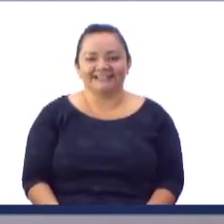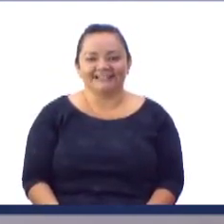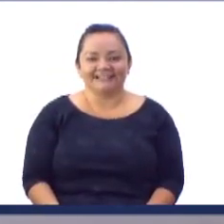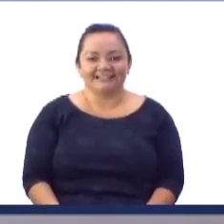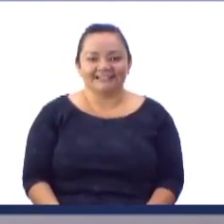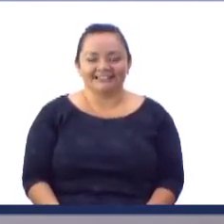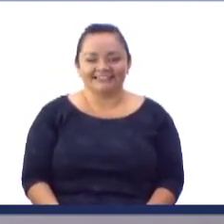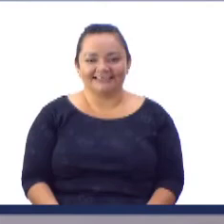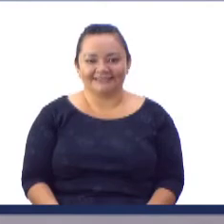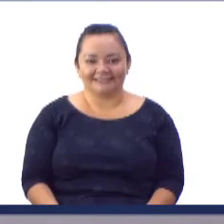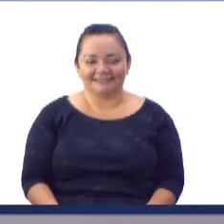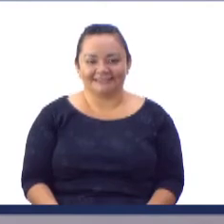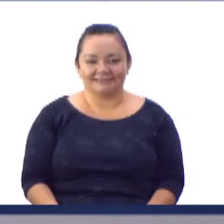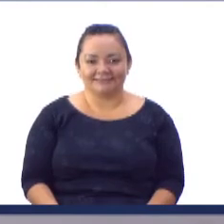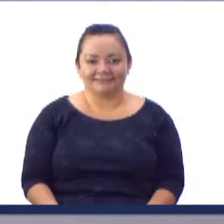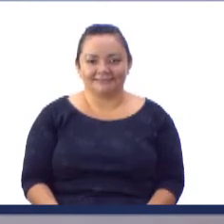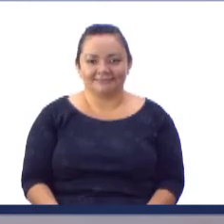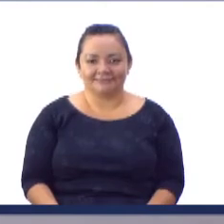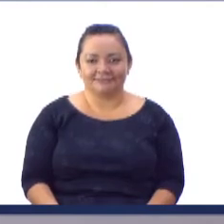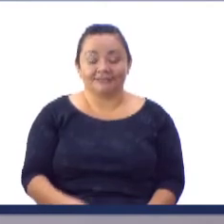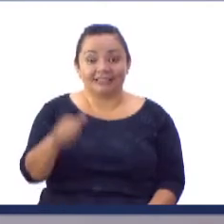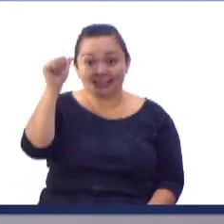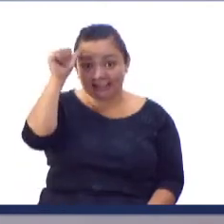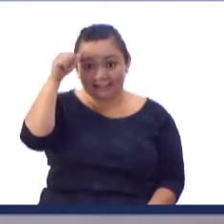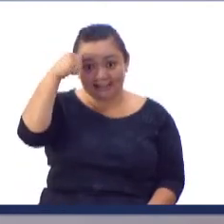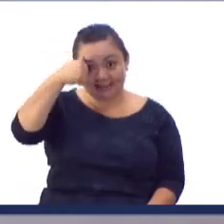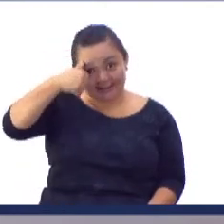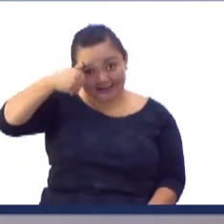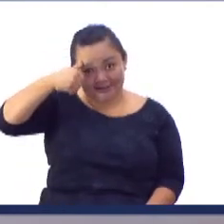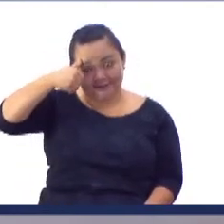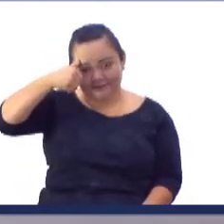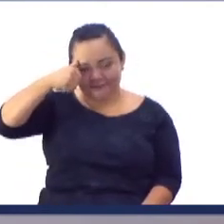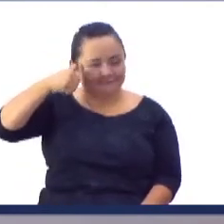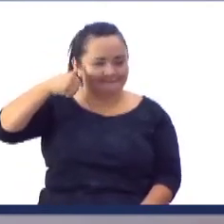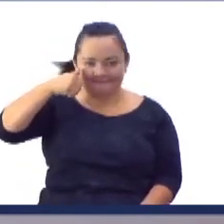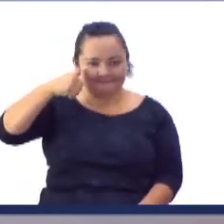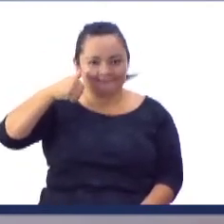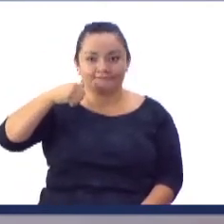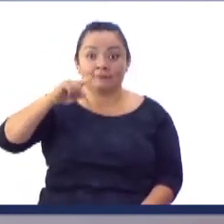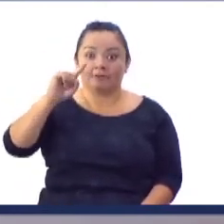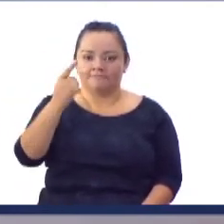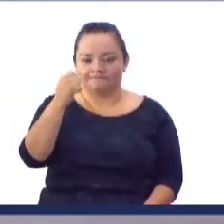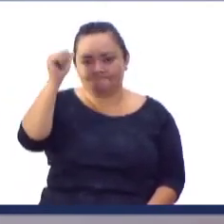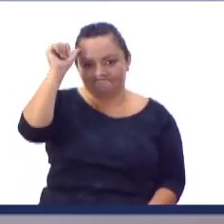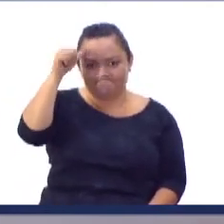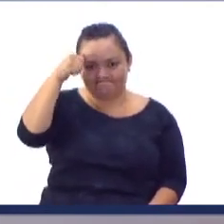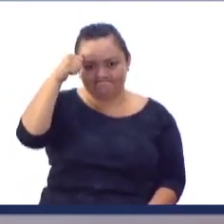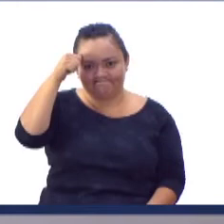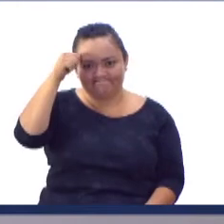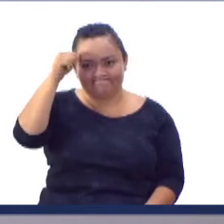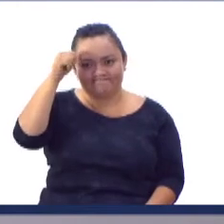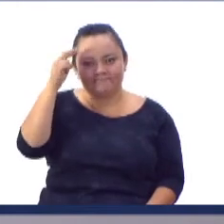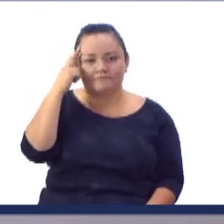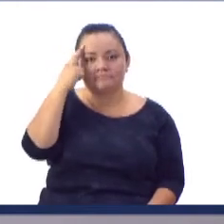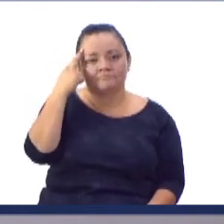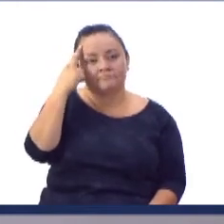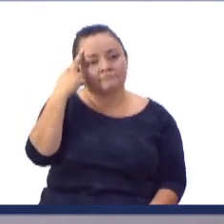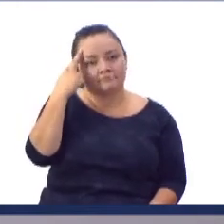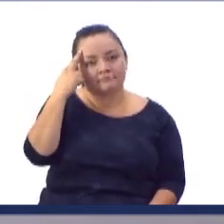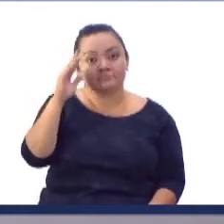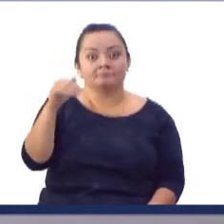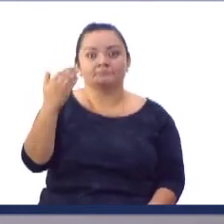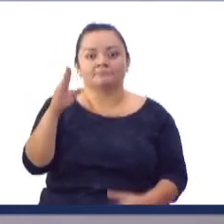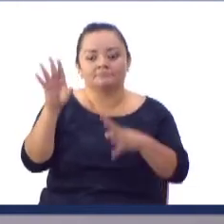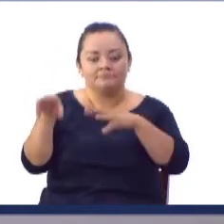retenerla no es memorizar la retenerla es la memoriza analizó